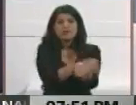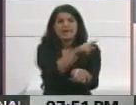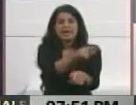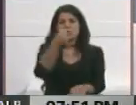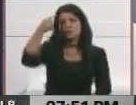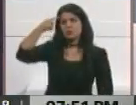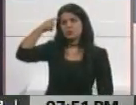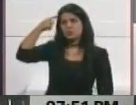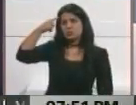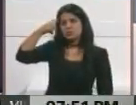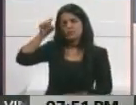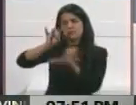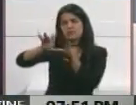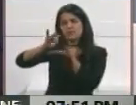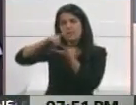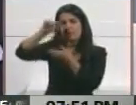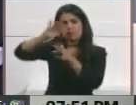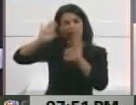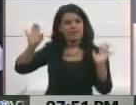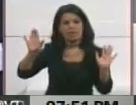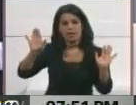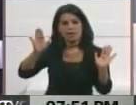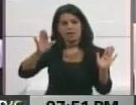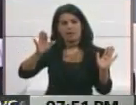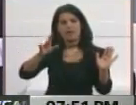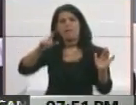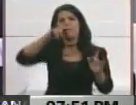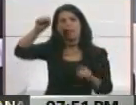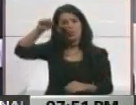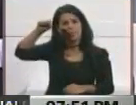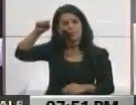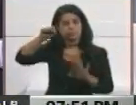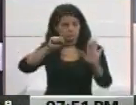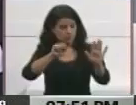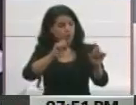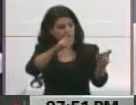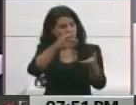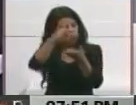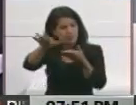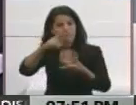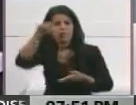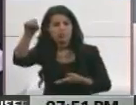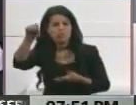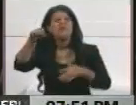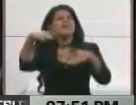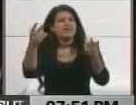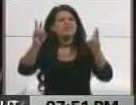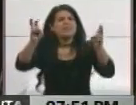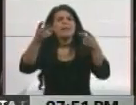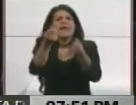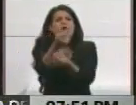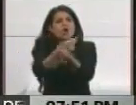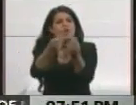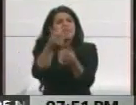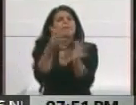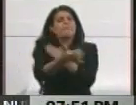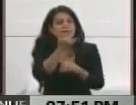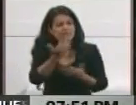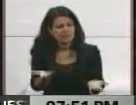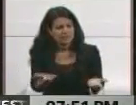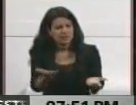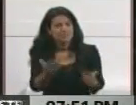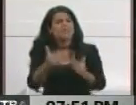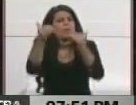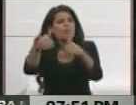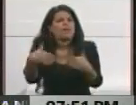sale del presidente maduro y qué pasa con la crisis económica y qué pasa con los precios del petróleo Y qué pasa con el